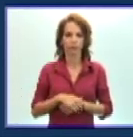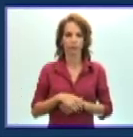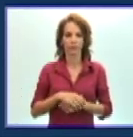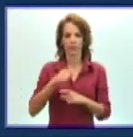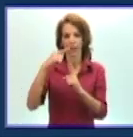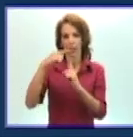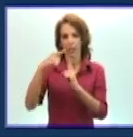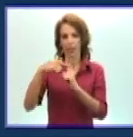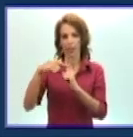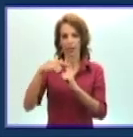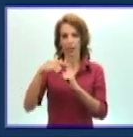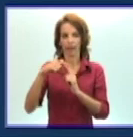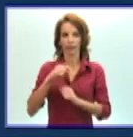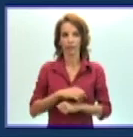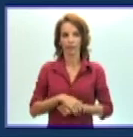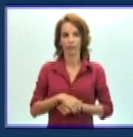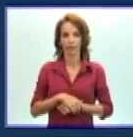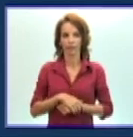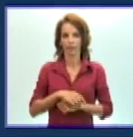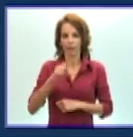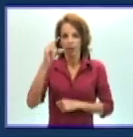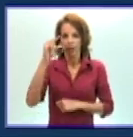la menor división de esta escala.